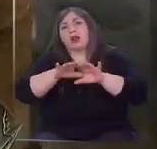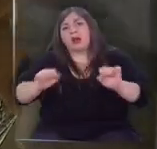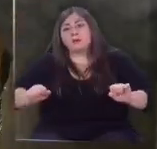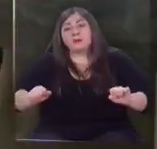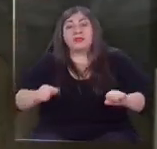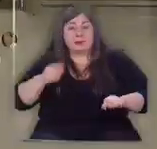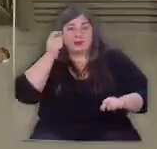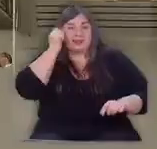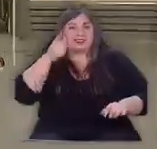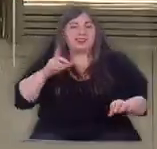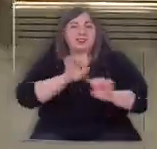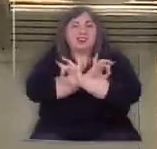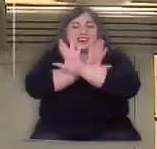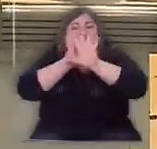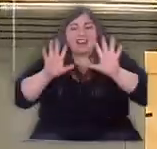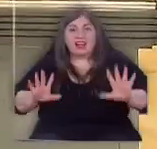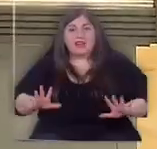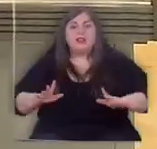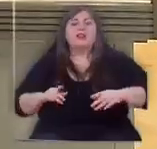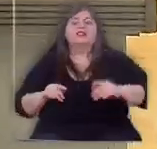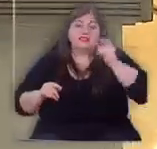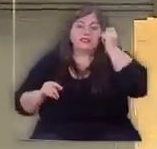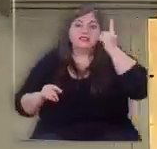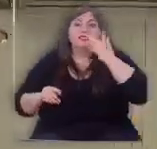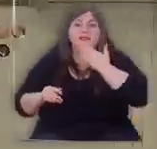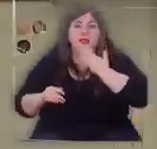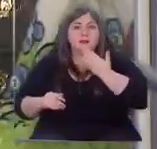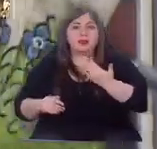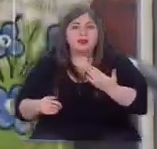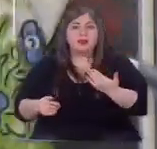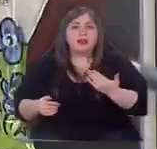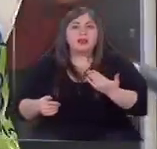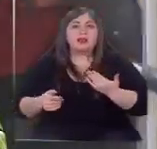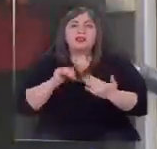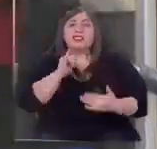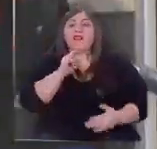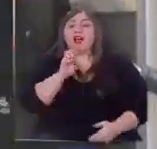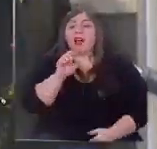Pero se entiende claramente y además se entiende también, Iván,